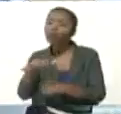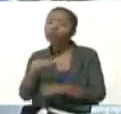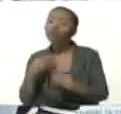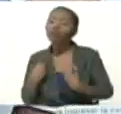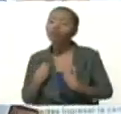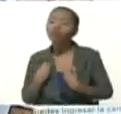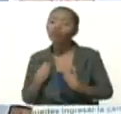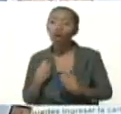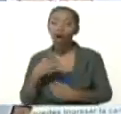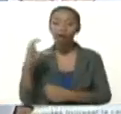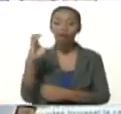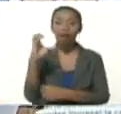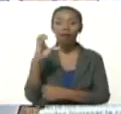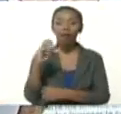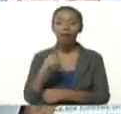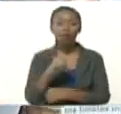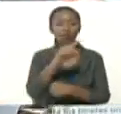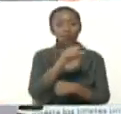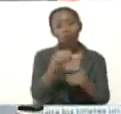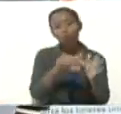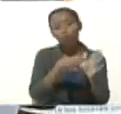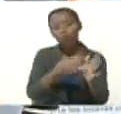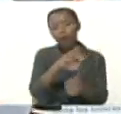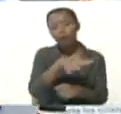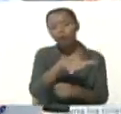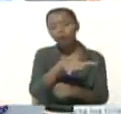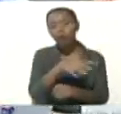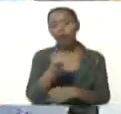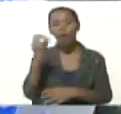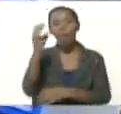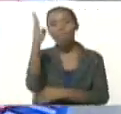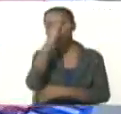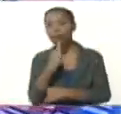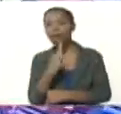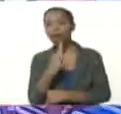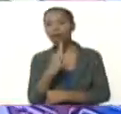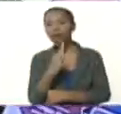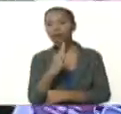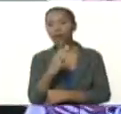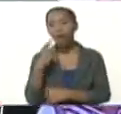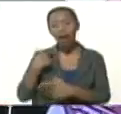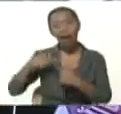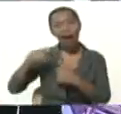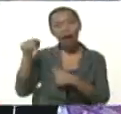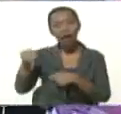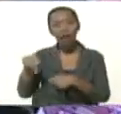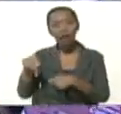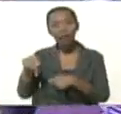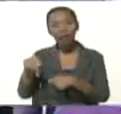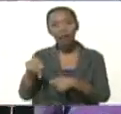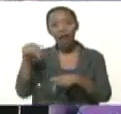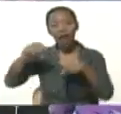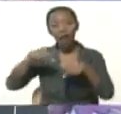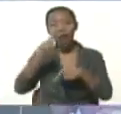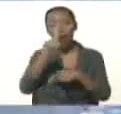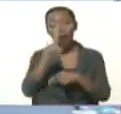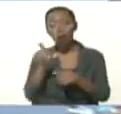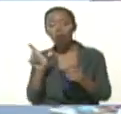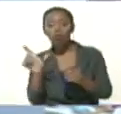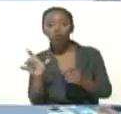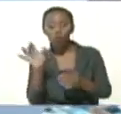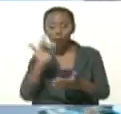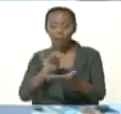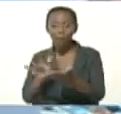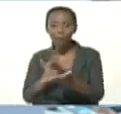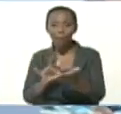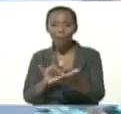De Caracas. ¿Y tú dónde eres? De Barinas. De Barinas. Ajá, ¿qué tenemos por aquí? Esto es un cajero en